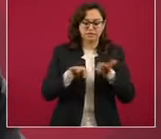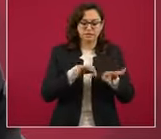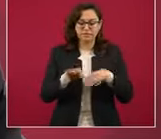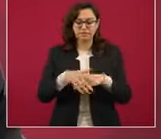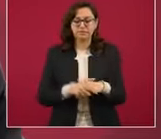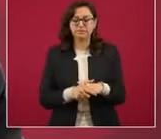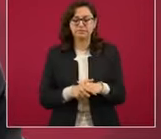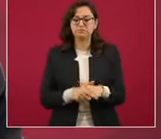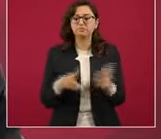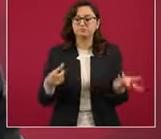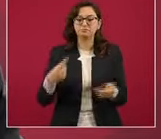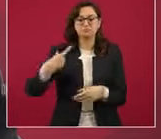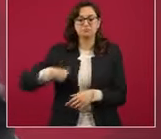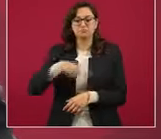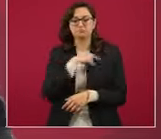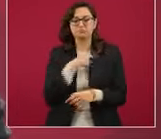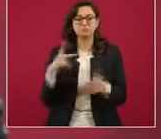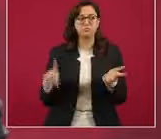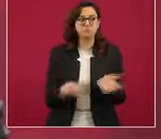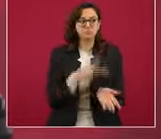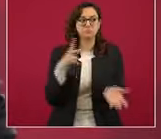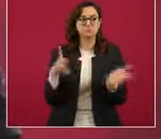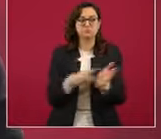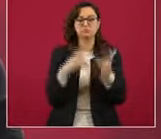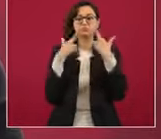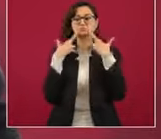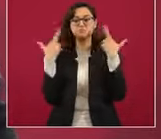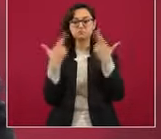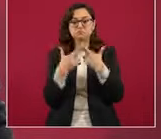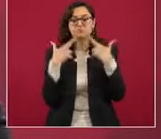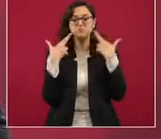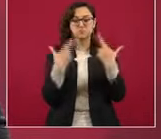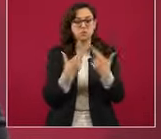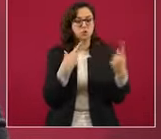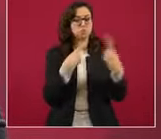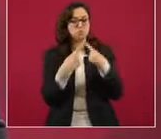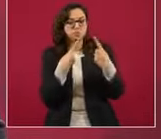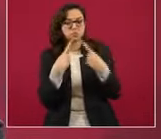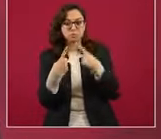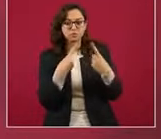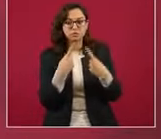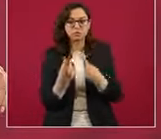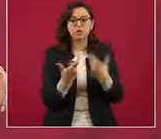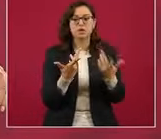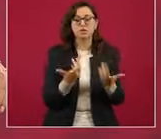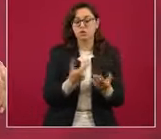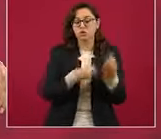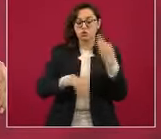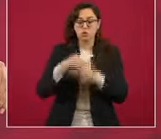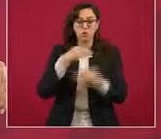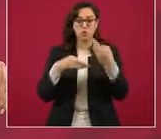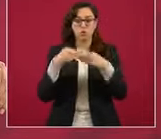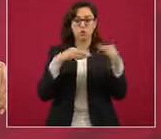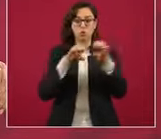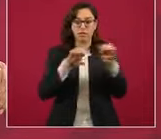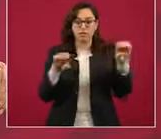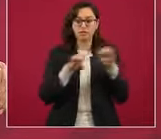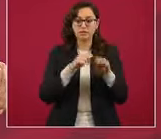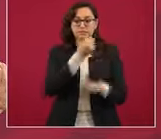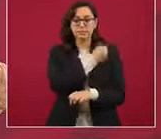Constantemente nos estamos reuniendo todos los integrantes del Gabinete de Salud